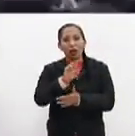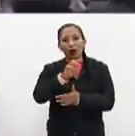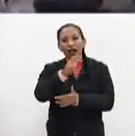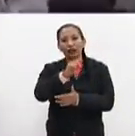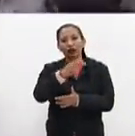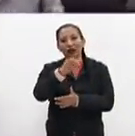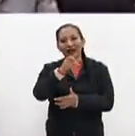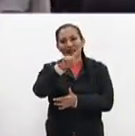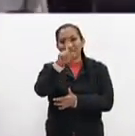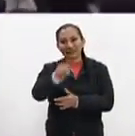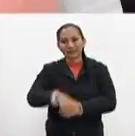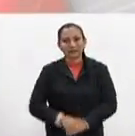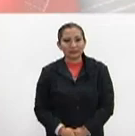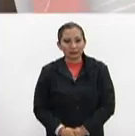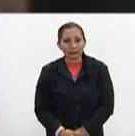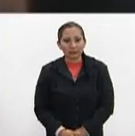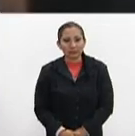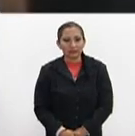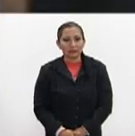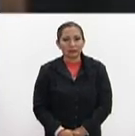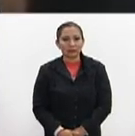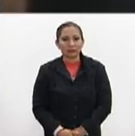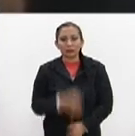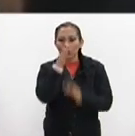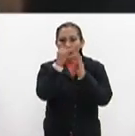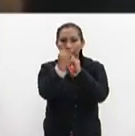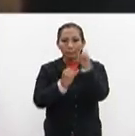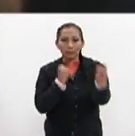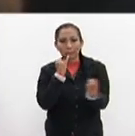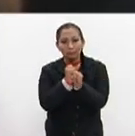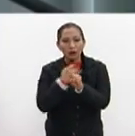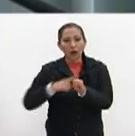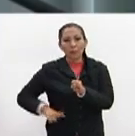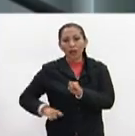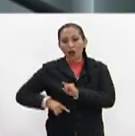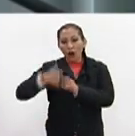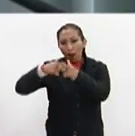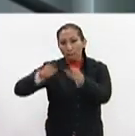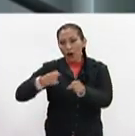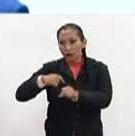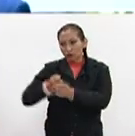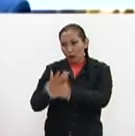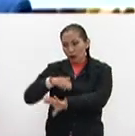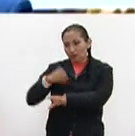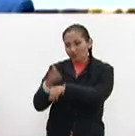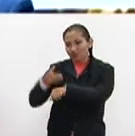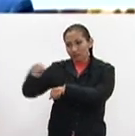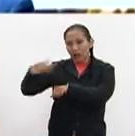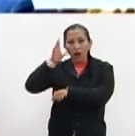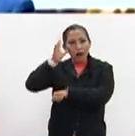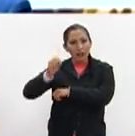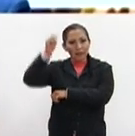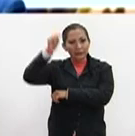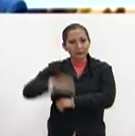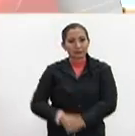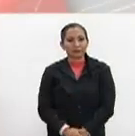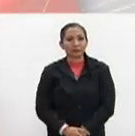Eugenio Hernández Flores. En noticias internacionales, el gobierno de Japón impuso nuevas sanciones a Corea del